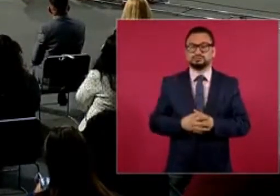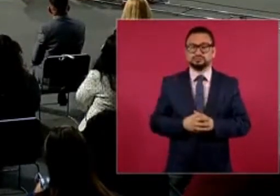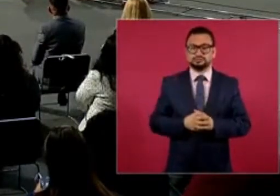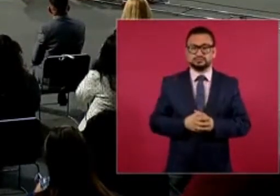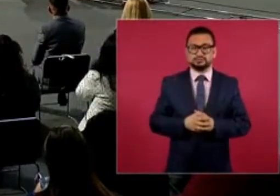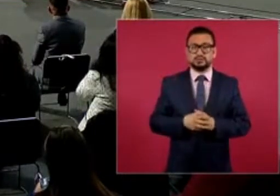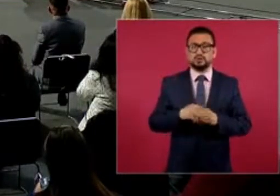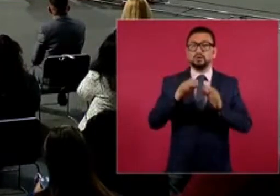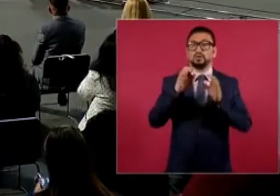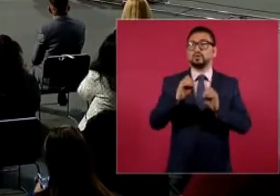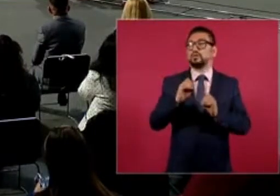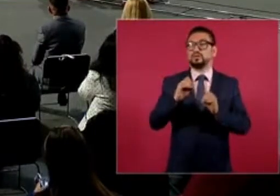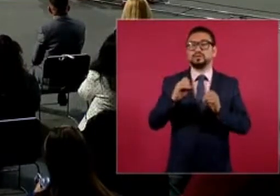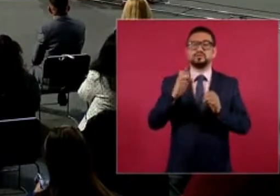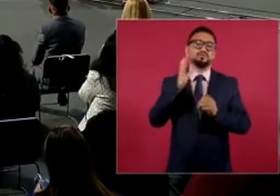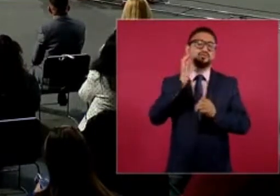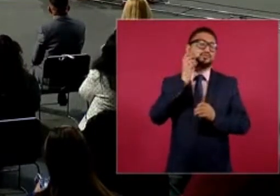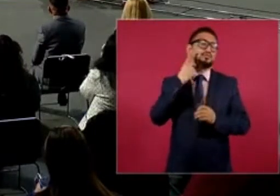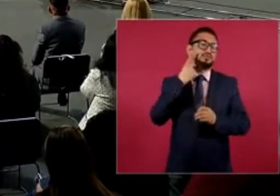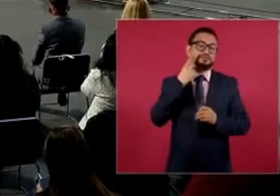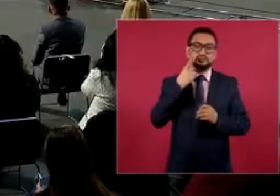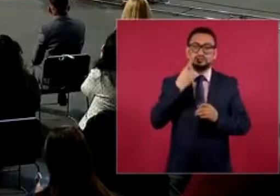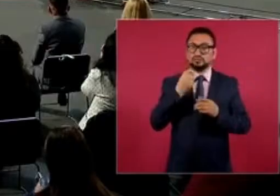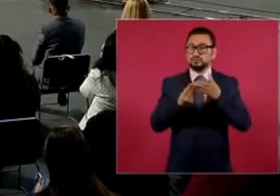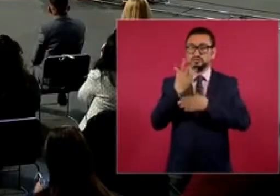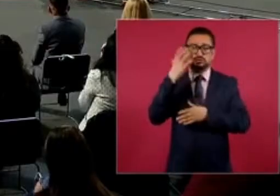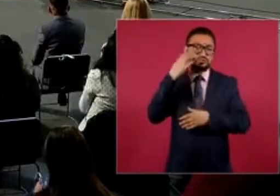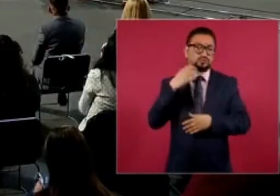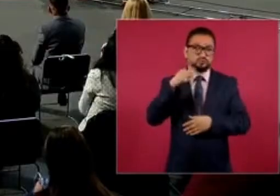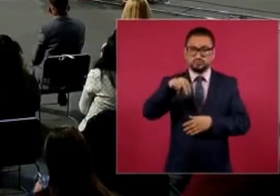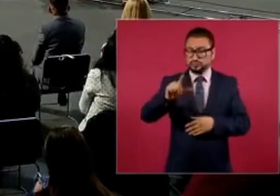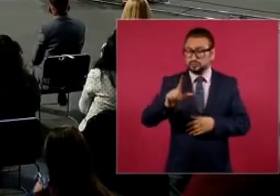o un legislador de Nuevo León.